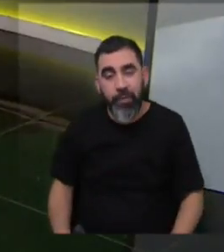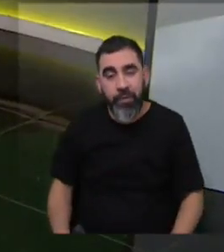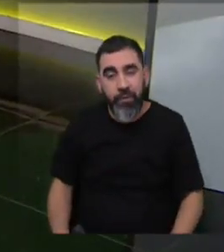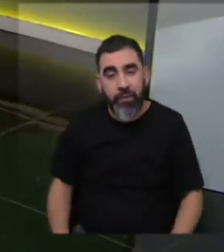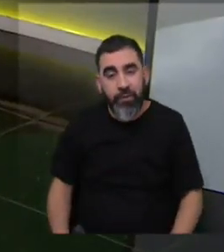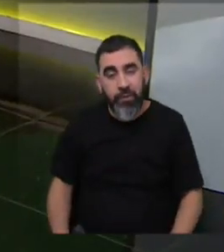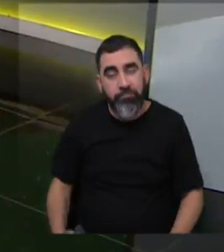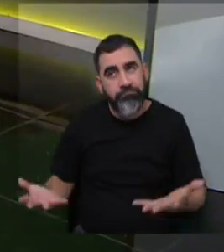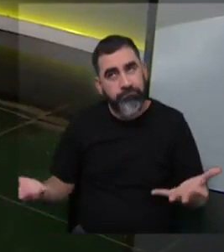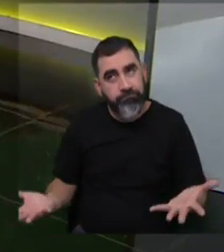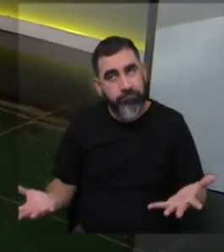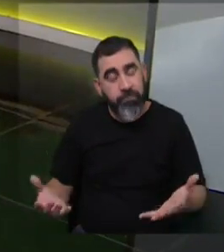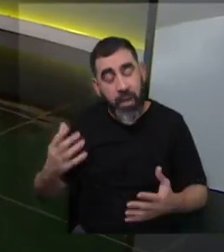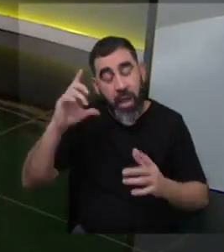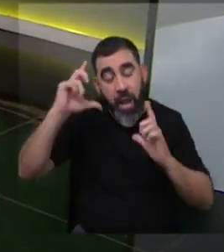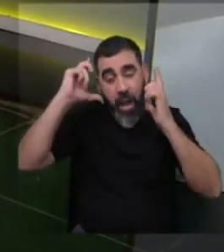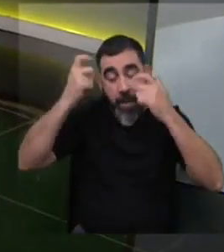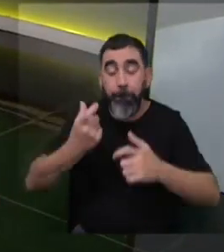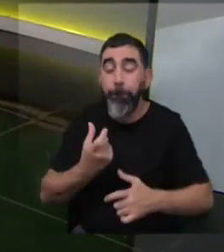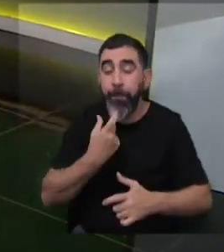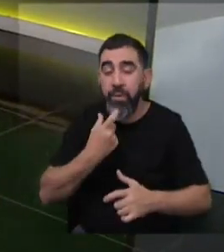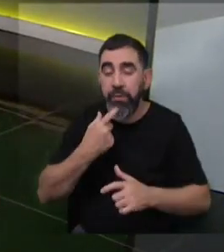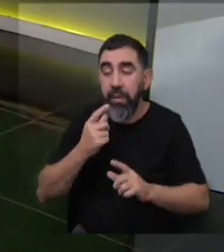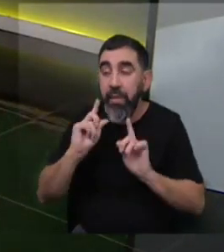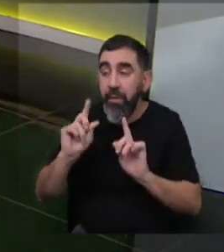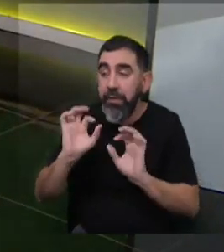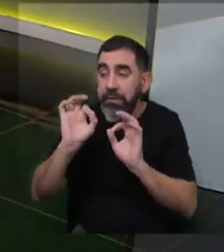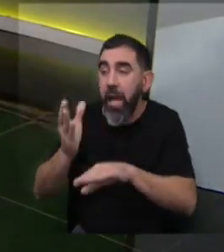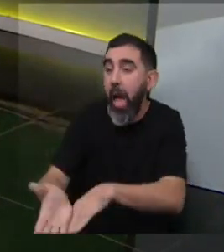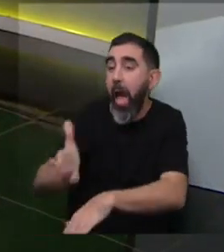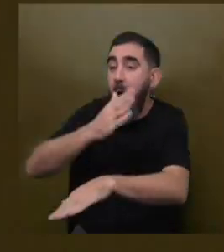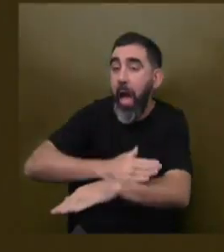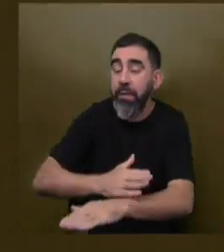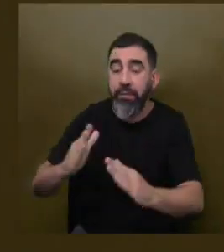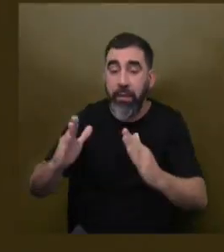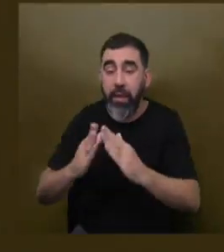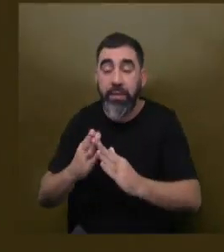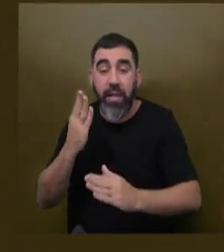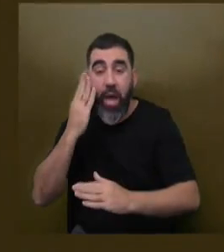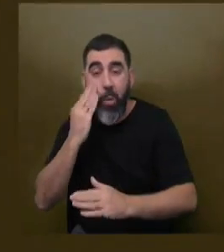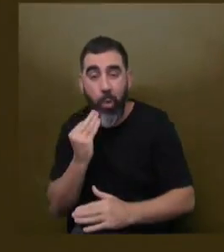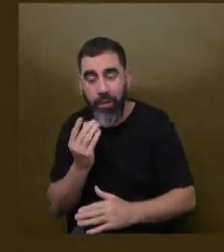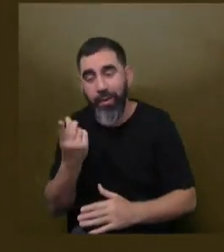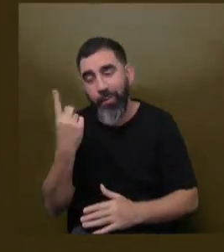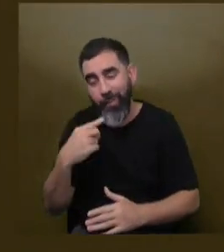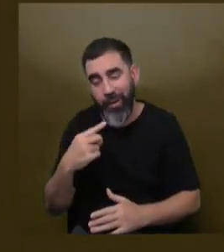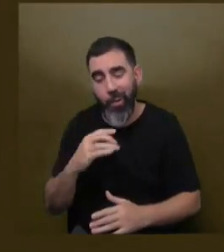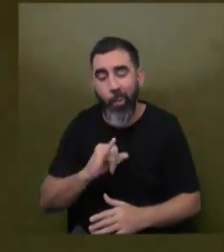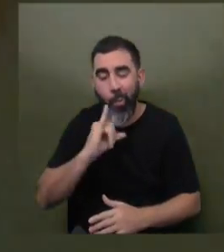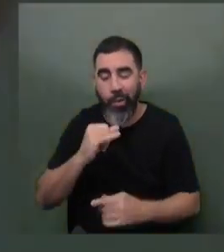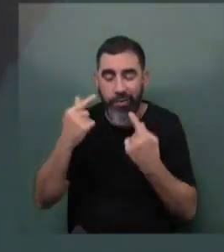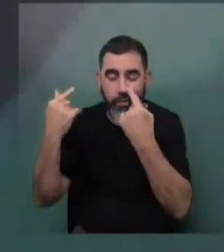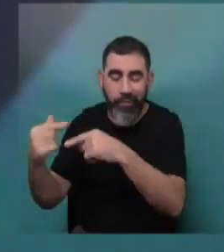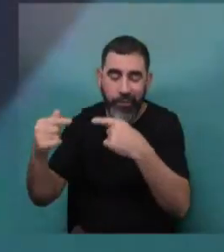esa lógica, Caperucita tendría que haber llegado mucho antes que el lobo a lo de su abuela. Pero el cuento nos dice que no fue